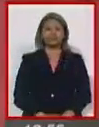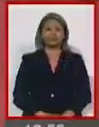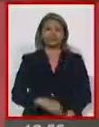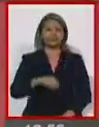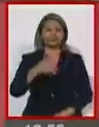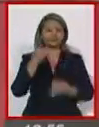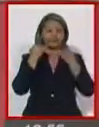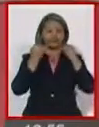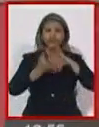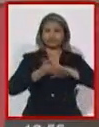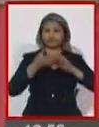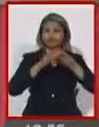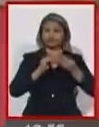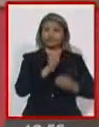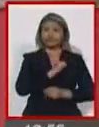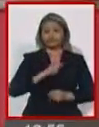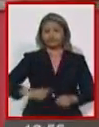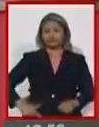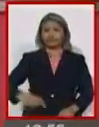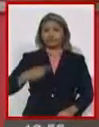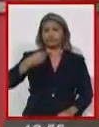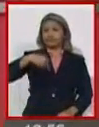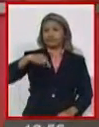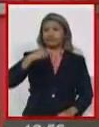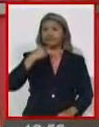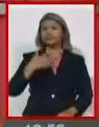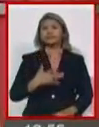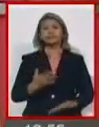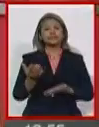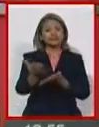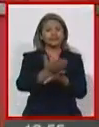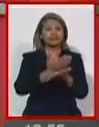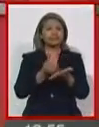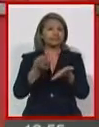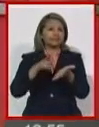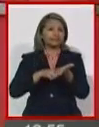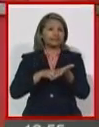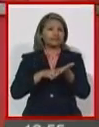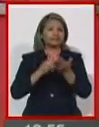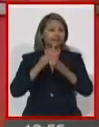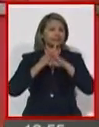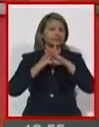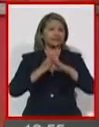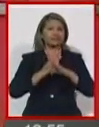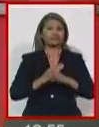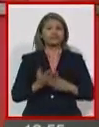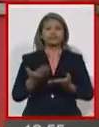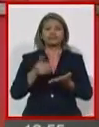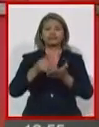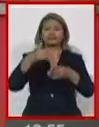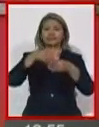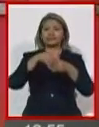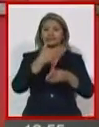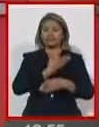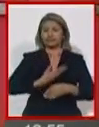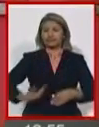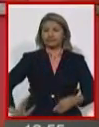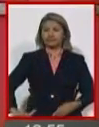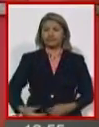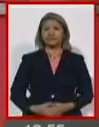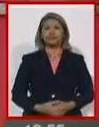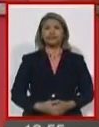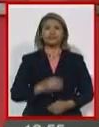En otra información, le contamos que el alcalde de Quillacollo realiza la recolección de firmas en rechazo a la repostulación del presidente